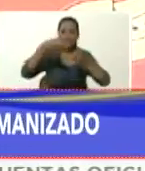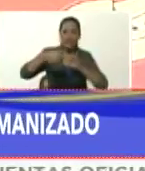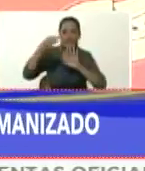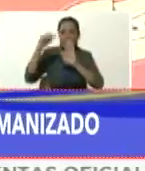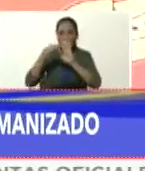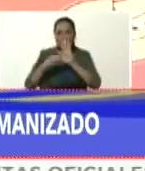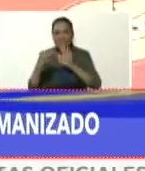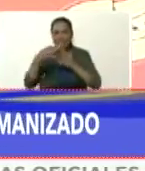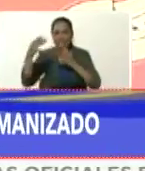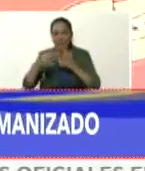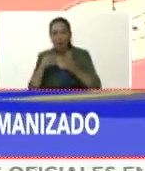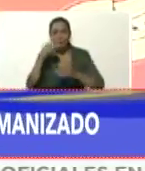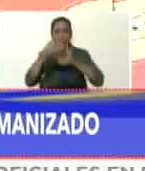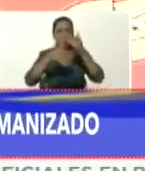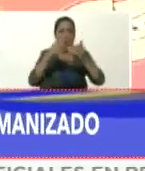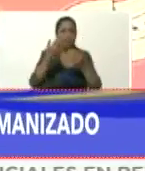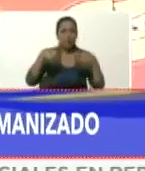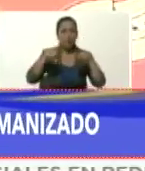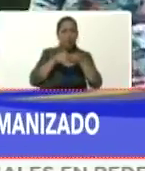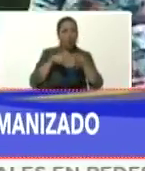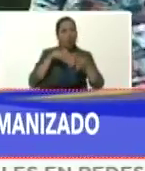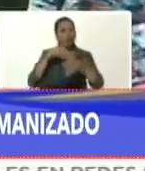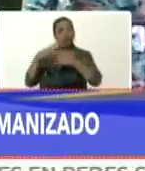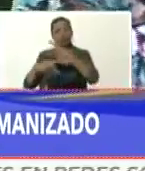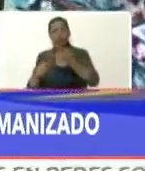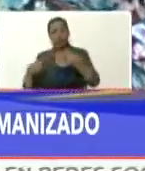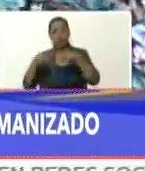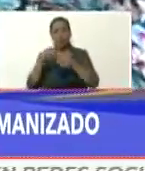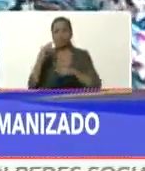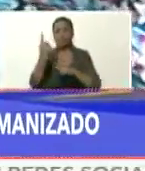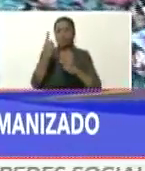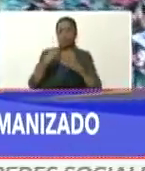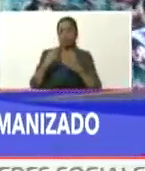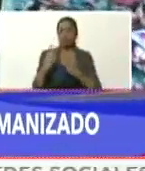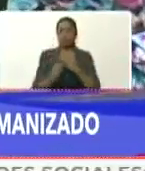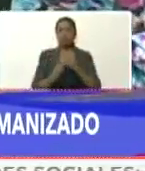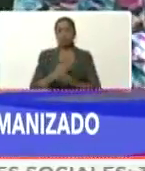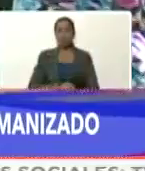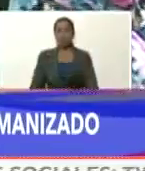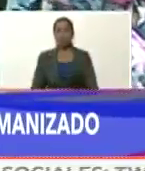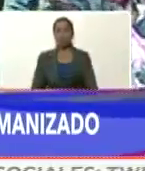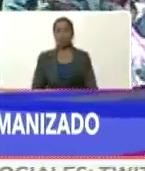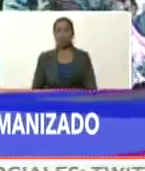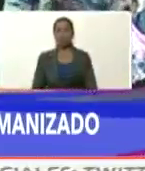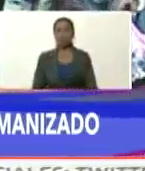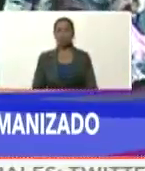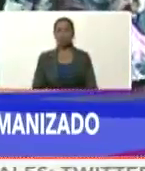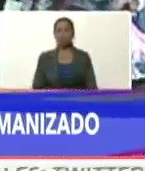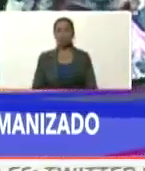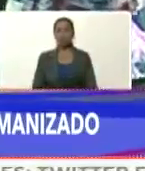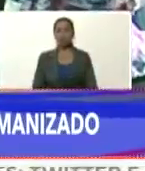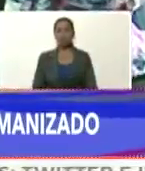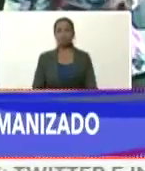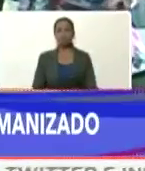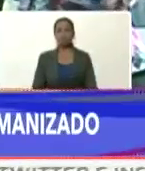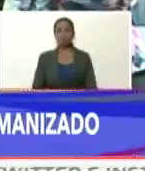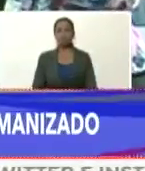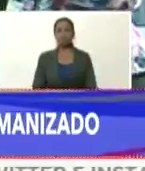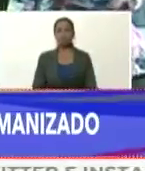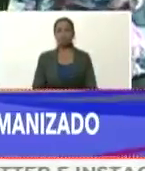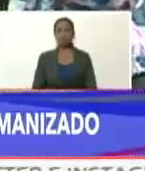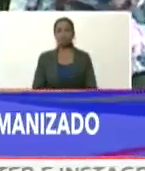pueblo. Y el proceso, este primer proceso en que nos encontramos en la comunidad y vamos por ellas,